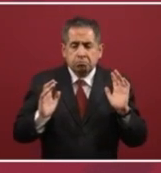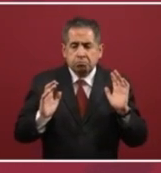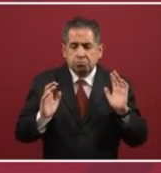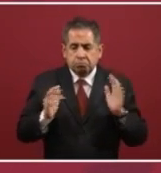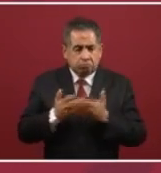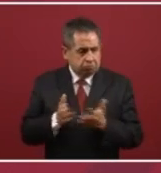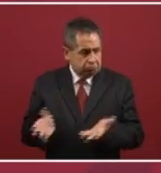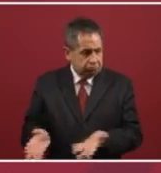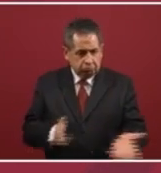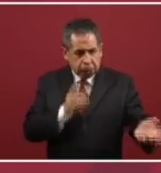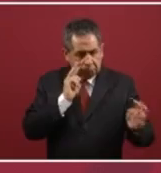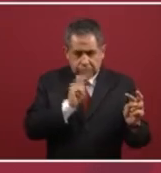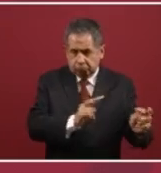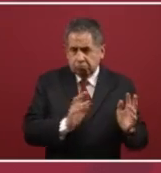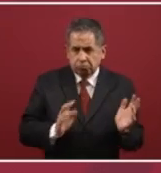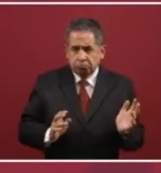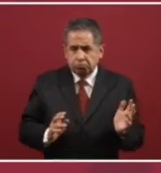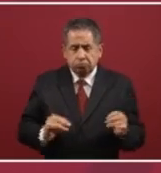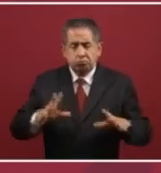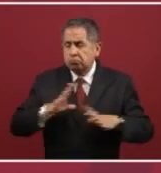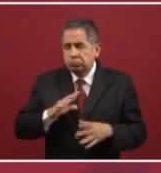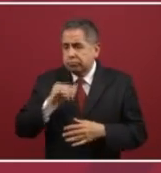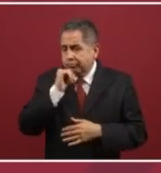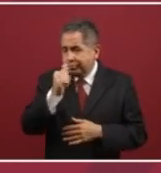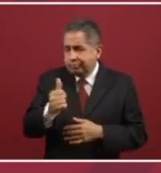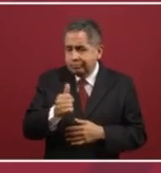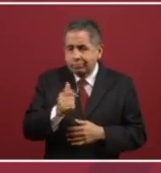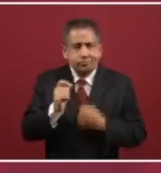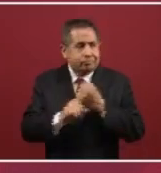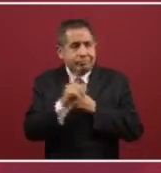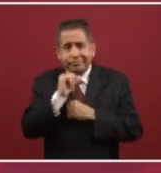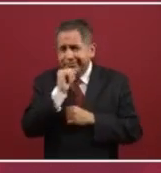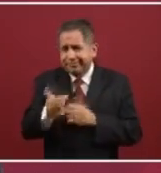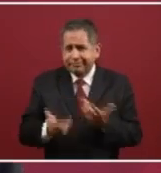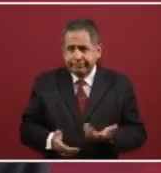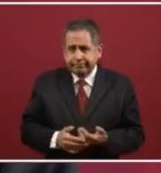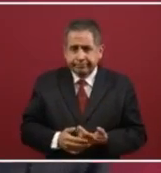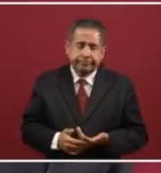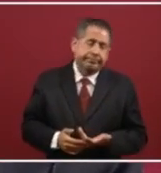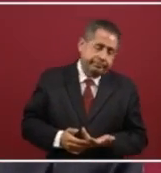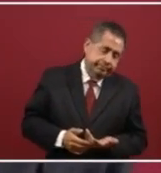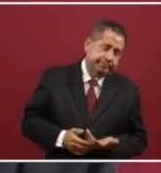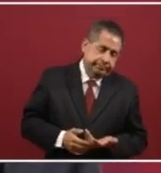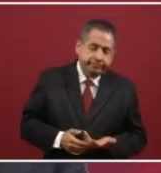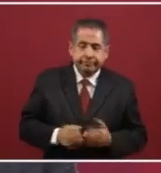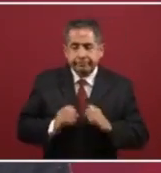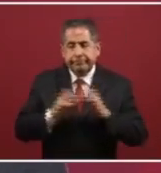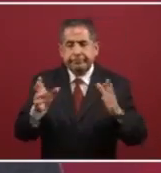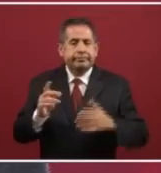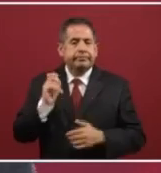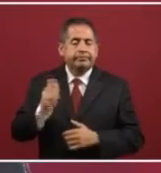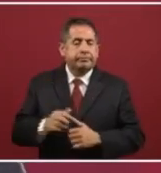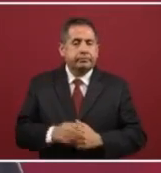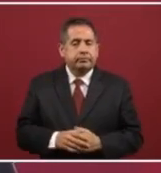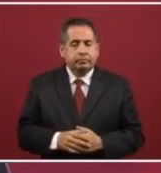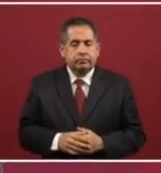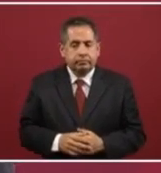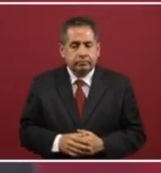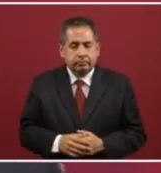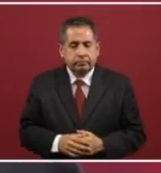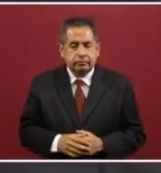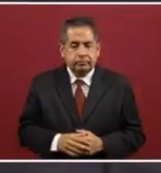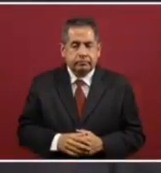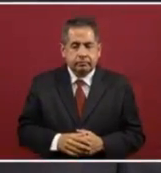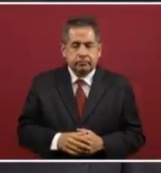lucia aún con los amparos que se han promovido en contra de la obra claro que hay este